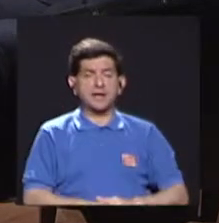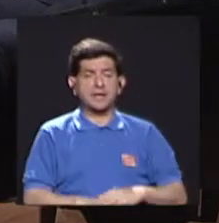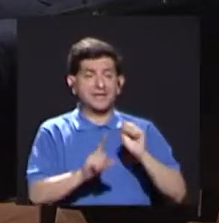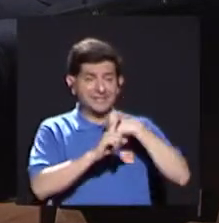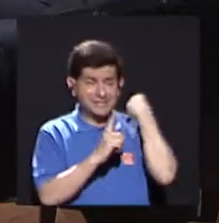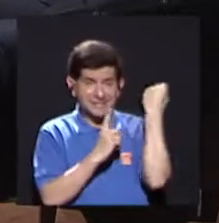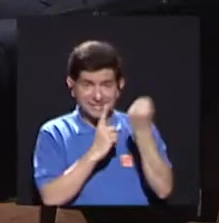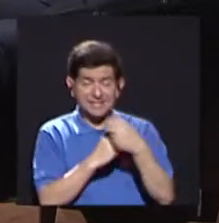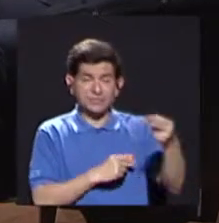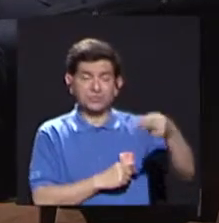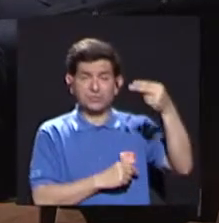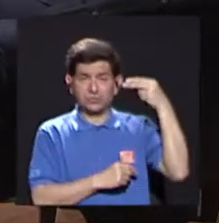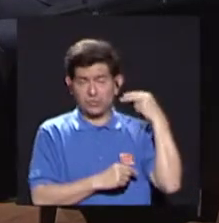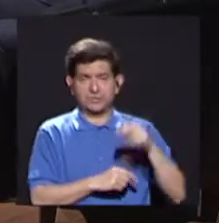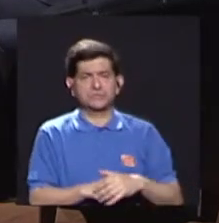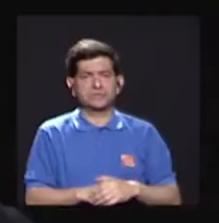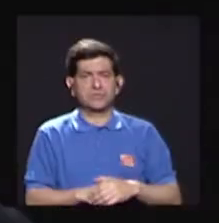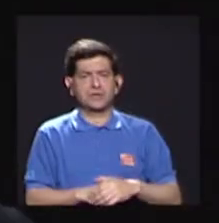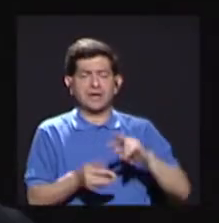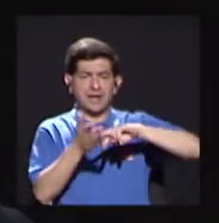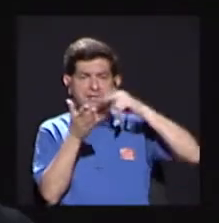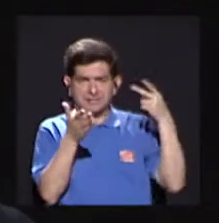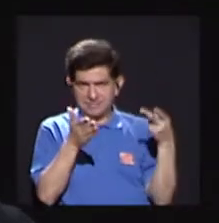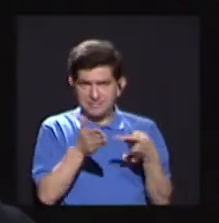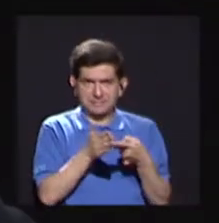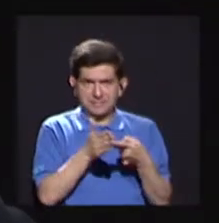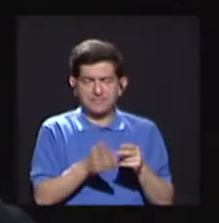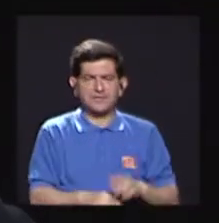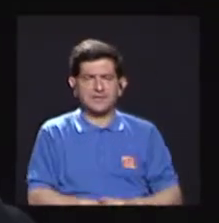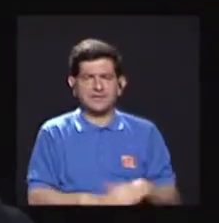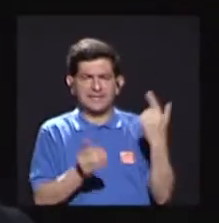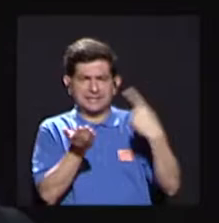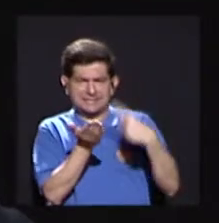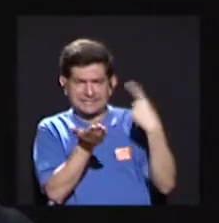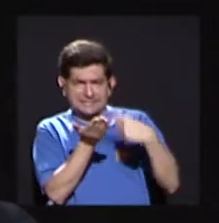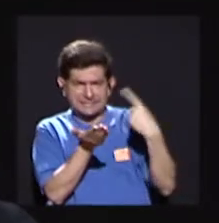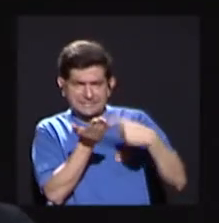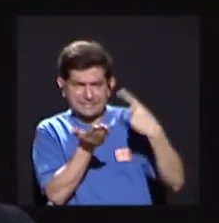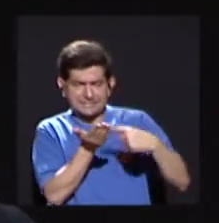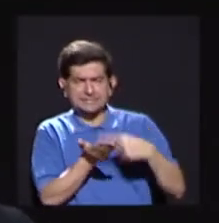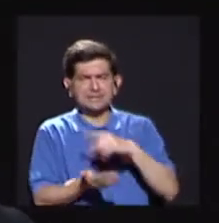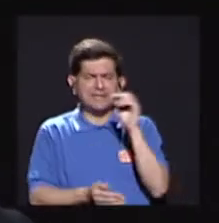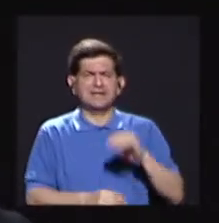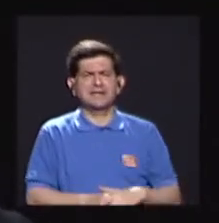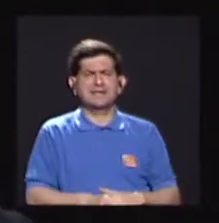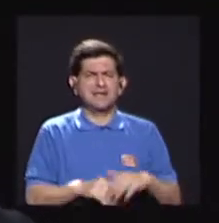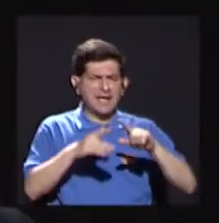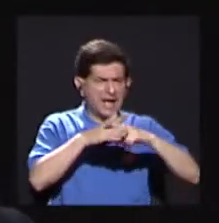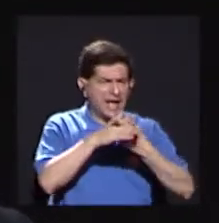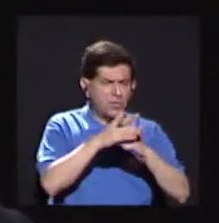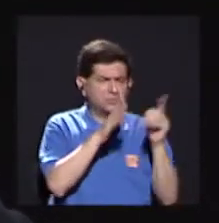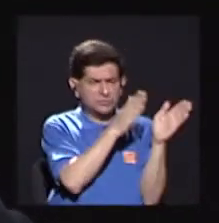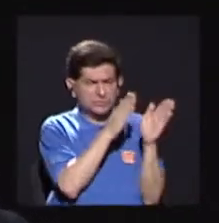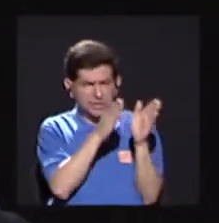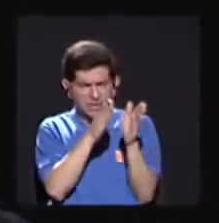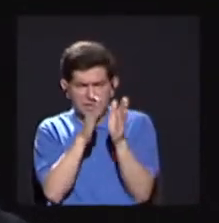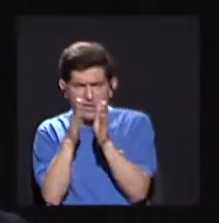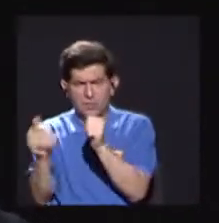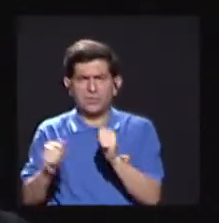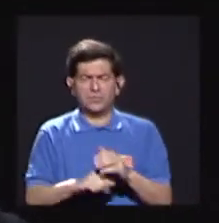circunstancia histórica ha llevado a una a un debate y a un ajuste y a un acomodo